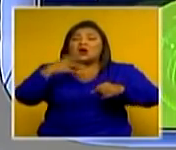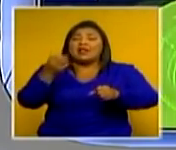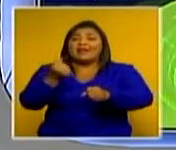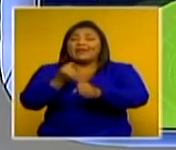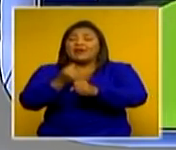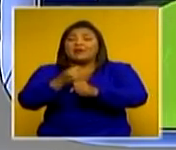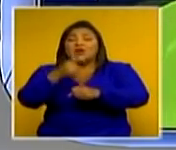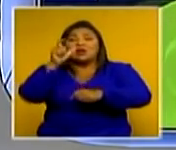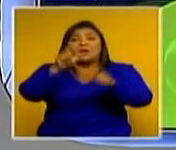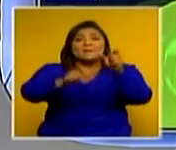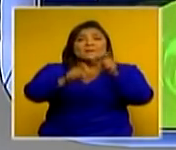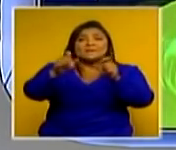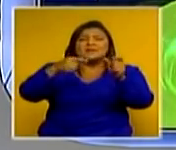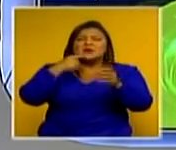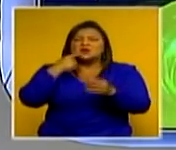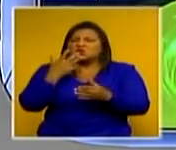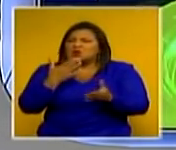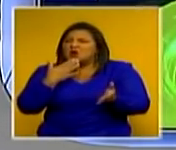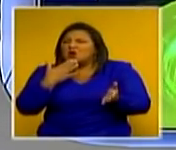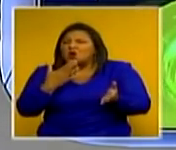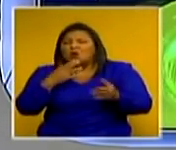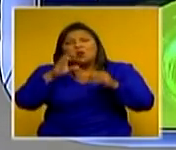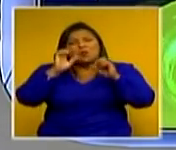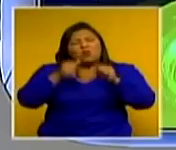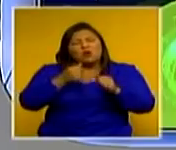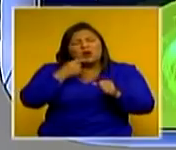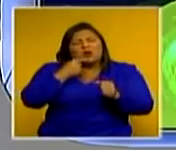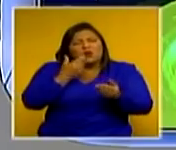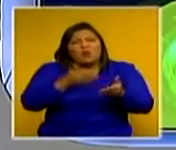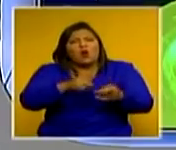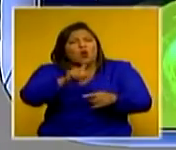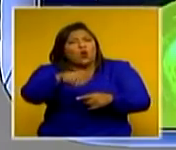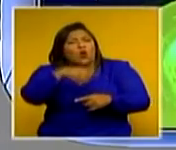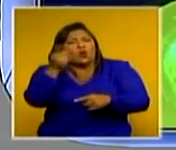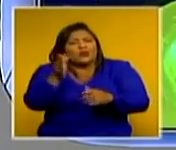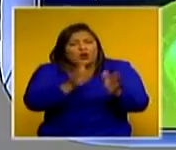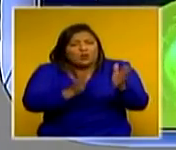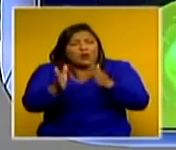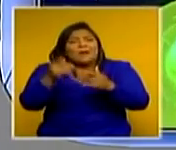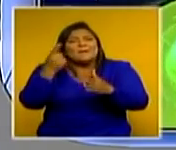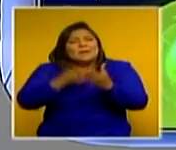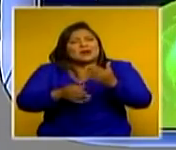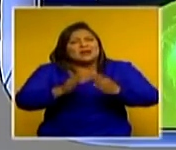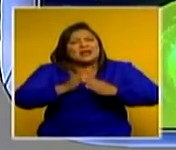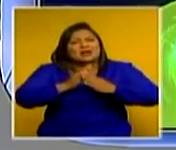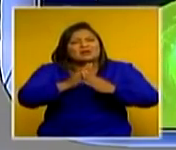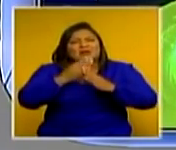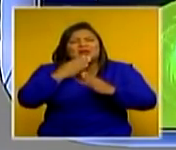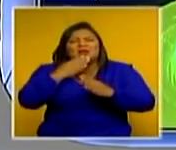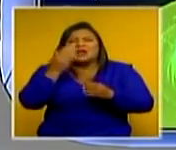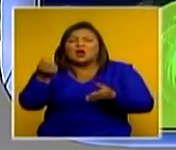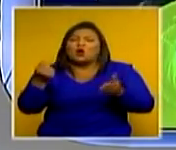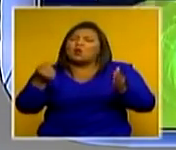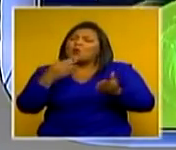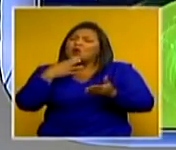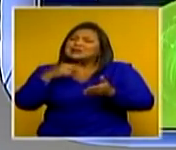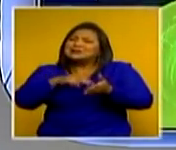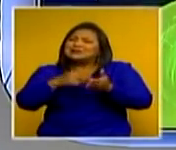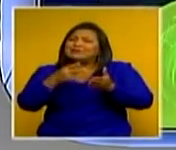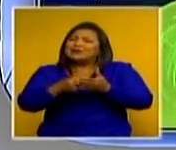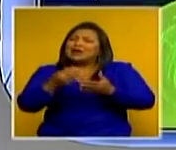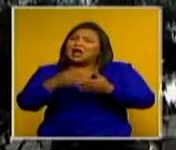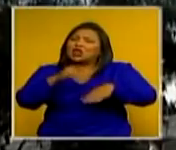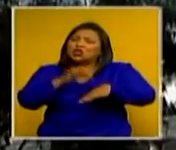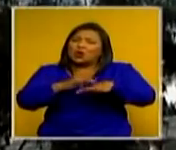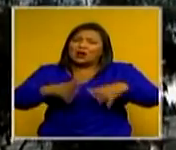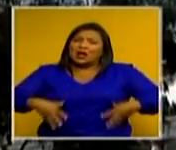en la ciudadanía coinciden en que podrían existir otras medidas para evitar a lo que llamaron un golpe al bolsillo